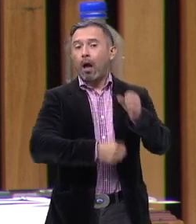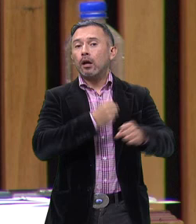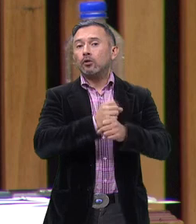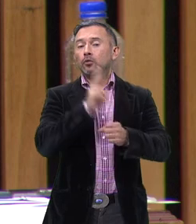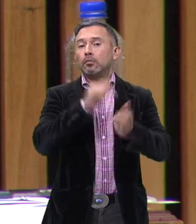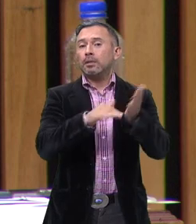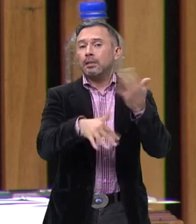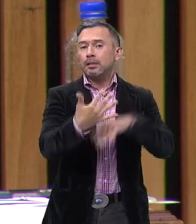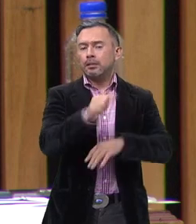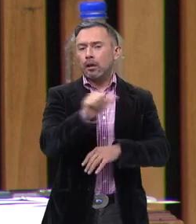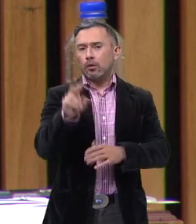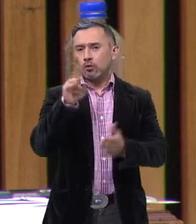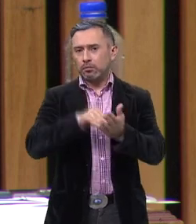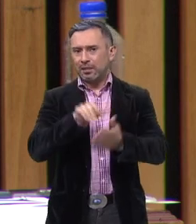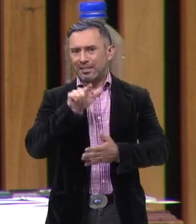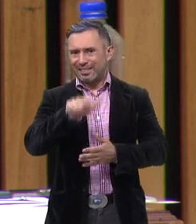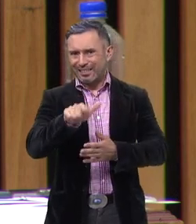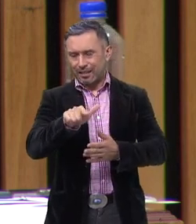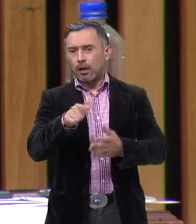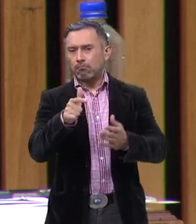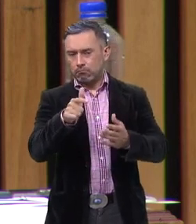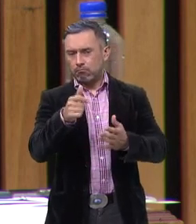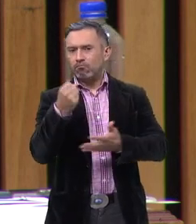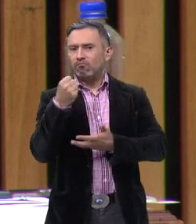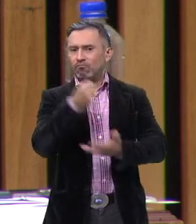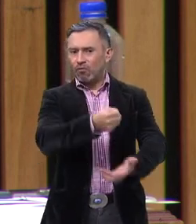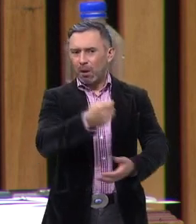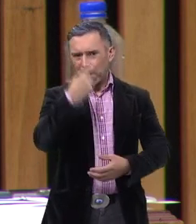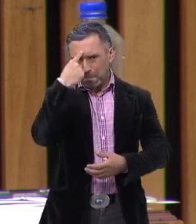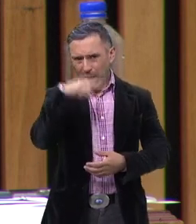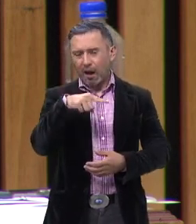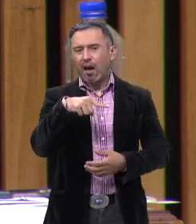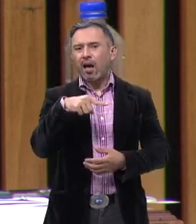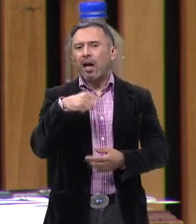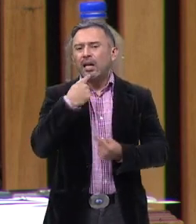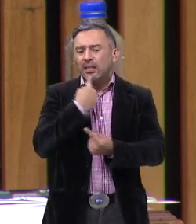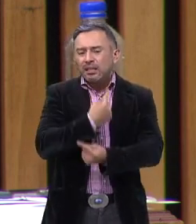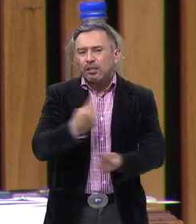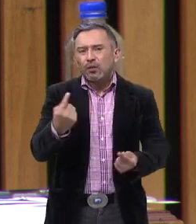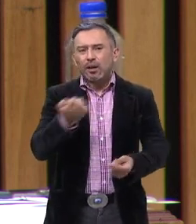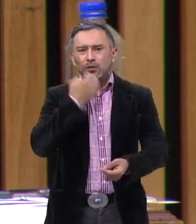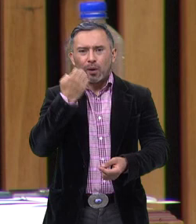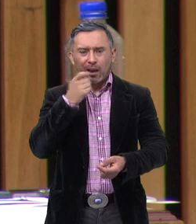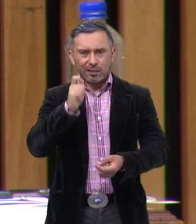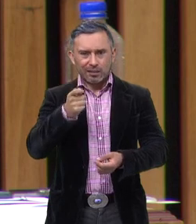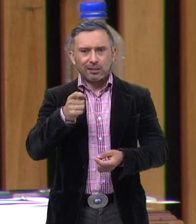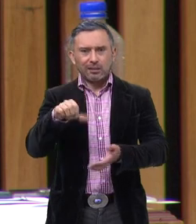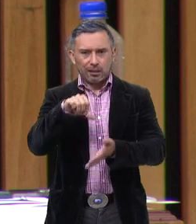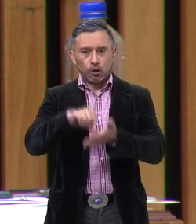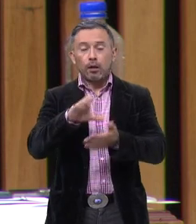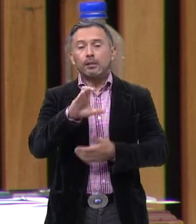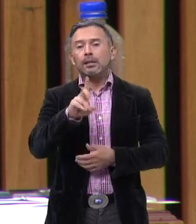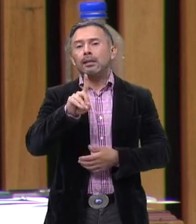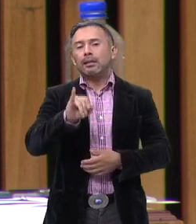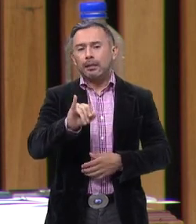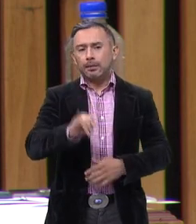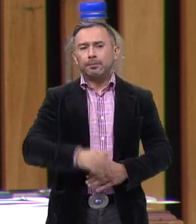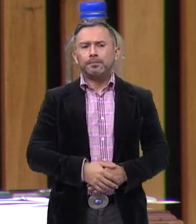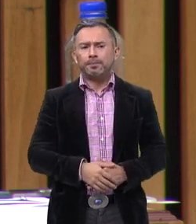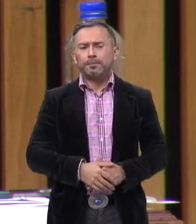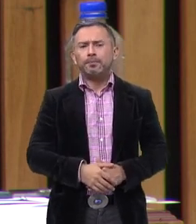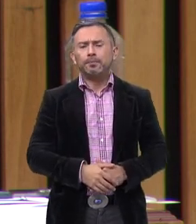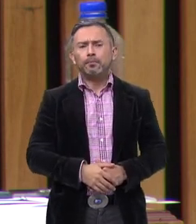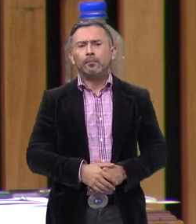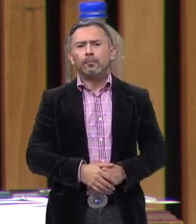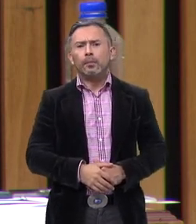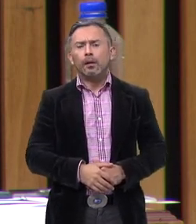2017 para la operación de los centros de desarrollo infantil cendi los